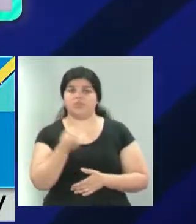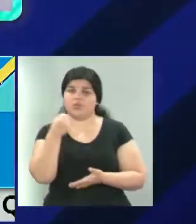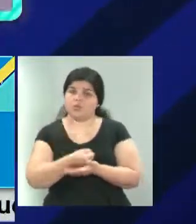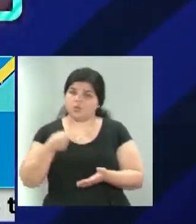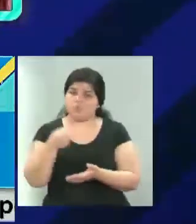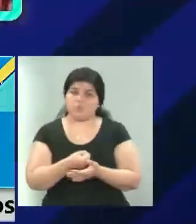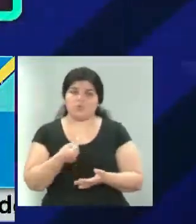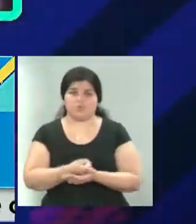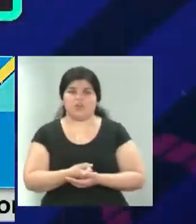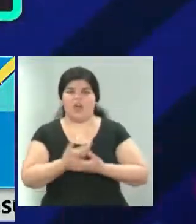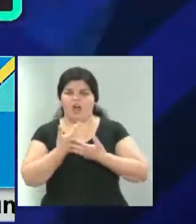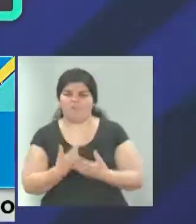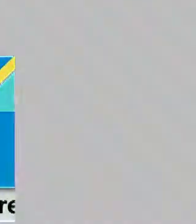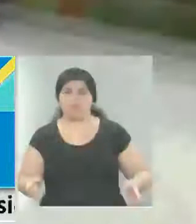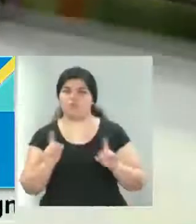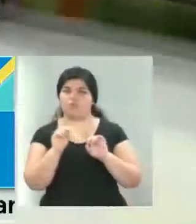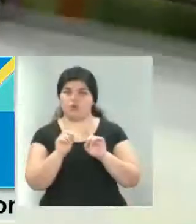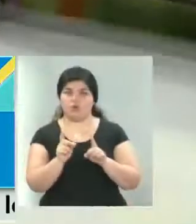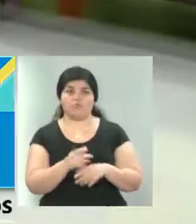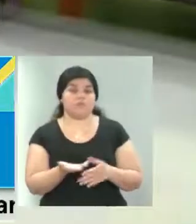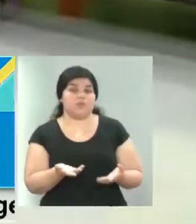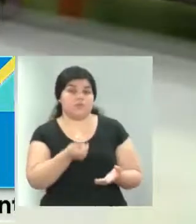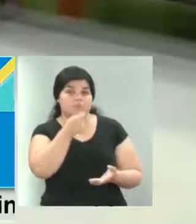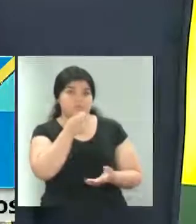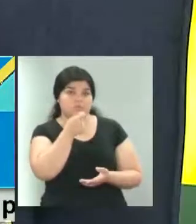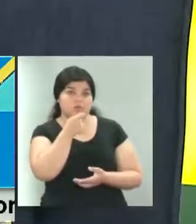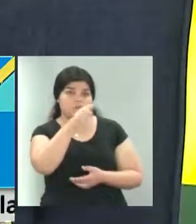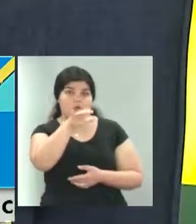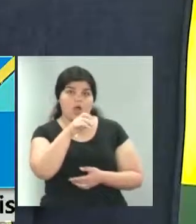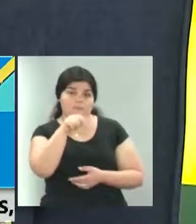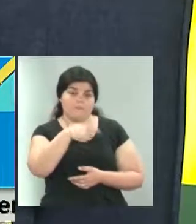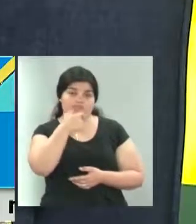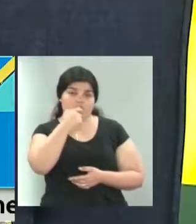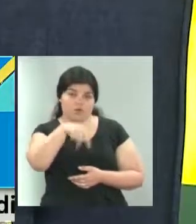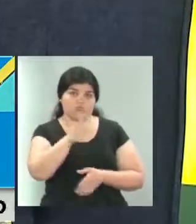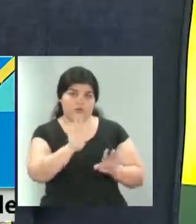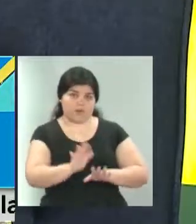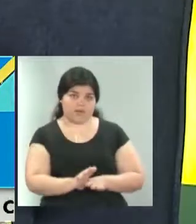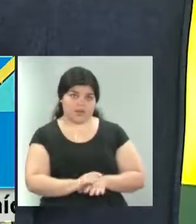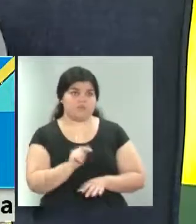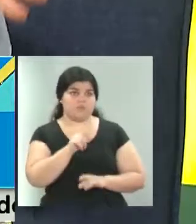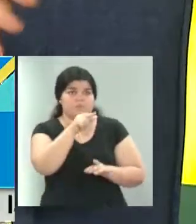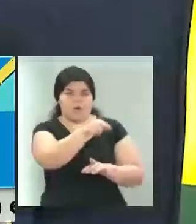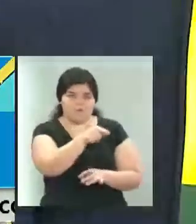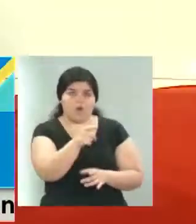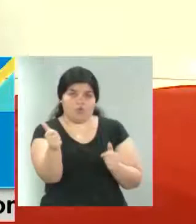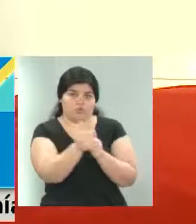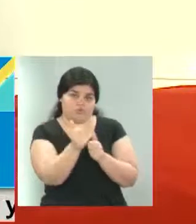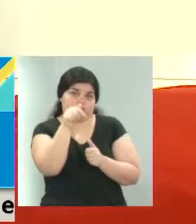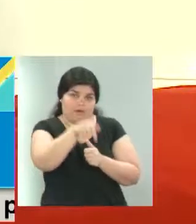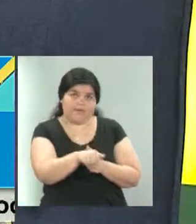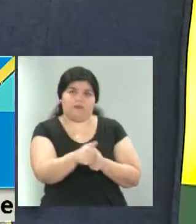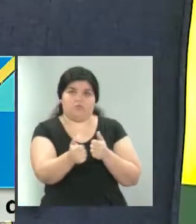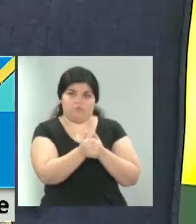bajar los brazos nunca. Ahora, tráelo acá a Mendoza, lo que te pasó a vos. A vos, como le pudo haber pasado a cualquiera y pasado tantas veces. ¿Sí? Digo a vos porque estás acá. Sí, sí.